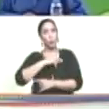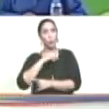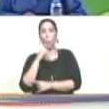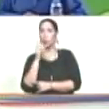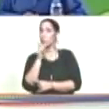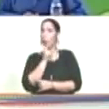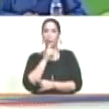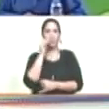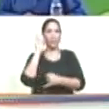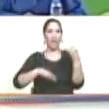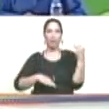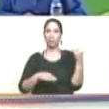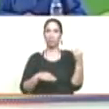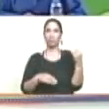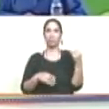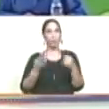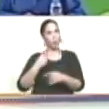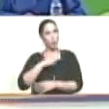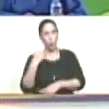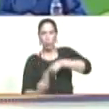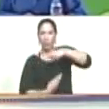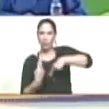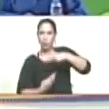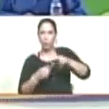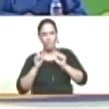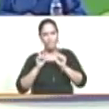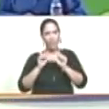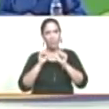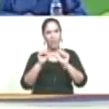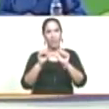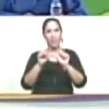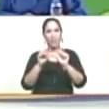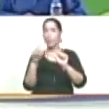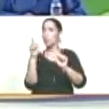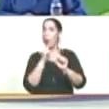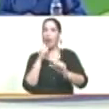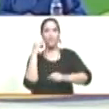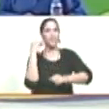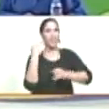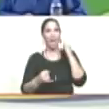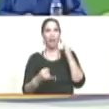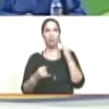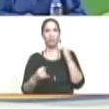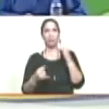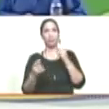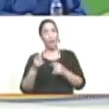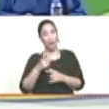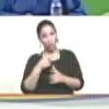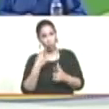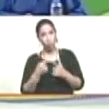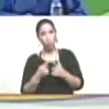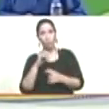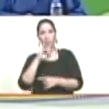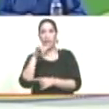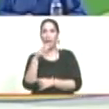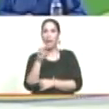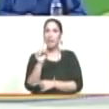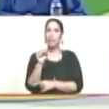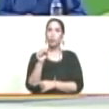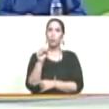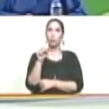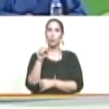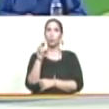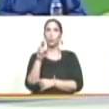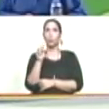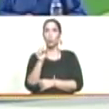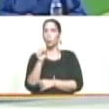final. Si somos una revolución permanente, no tenemos final. Jesús, María y José,